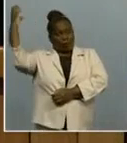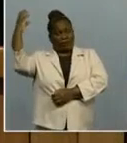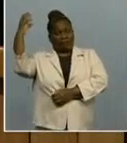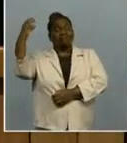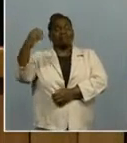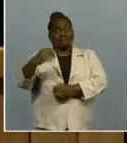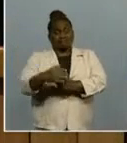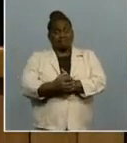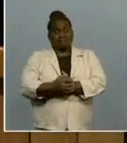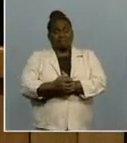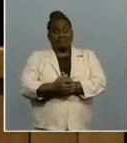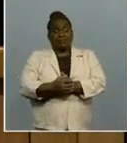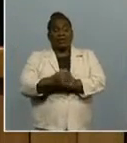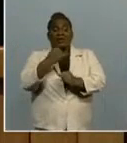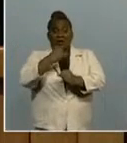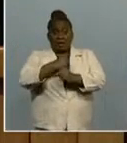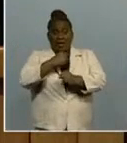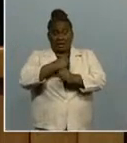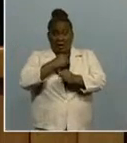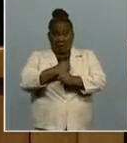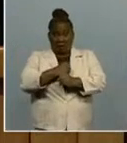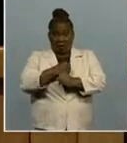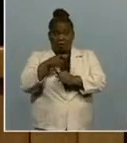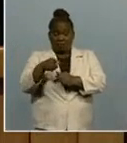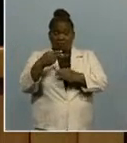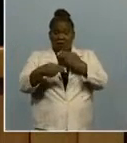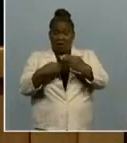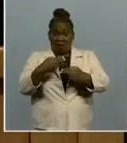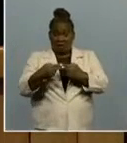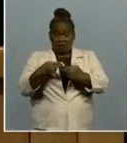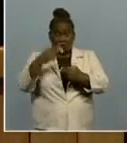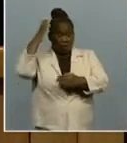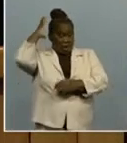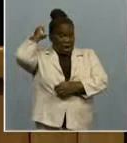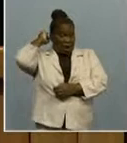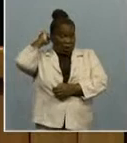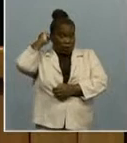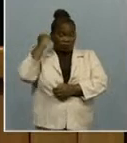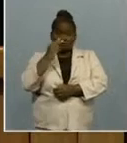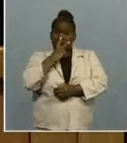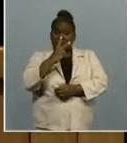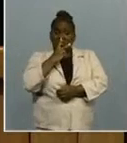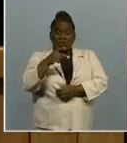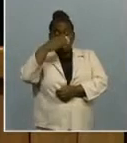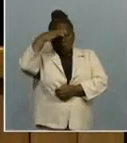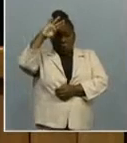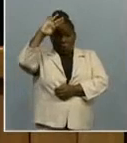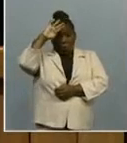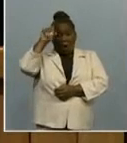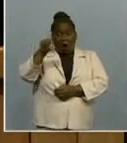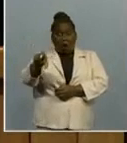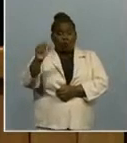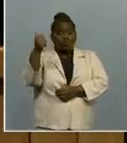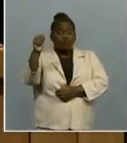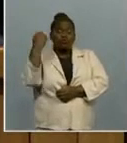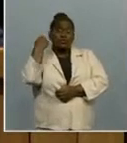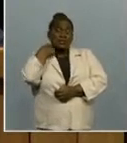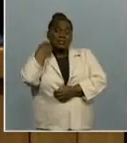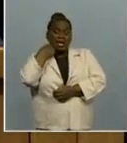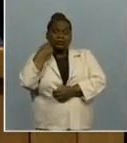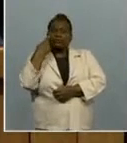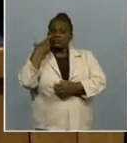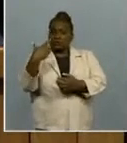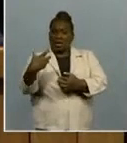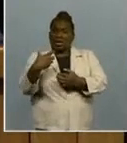la obra emprendida bajo su liderazgo al frente del país en la última década es colosal su legado de